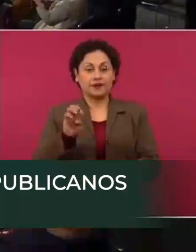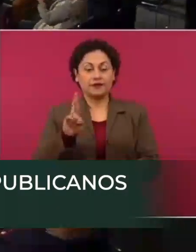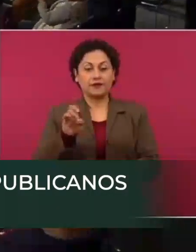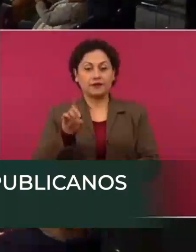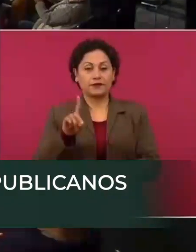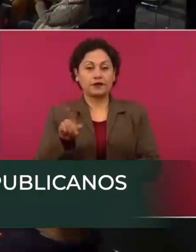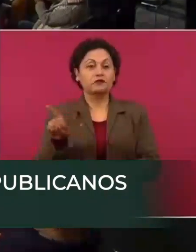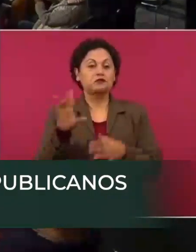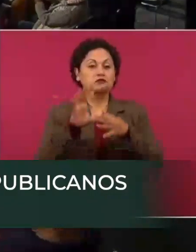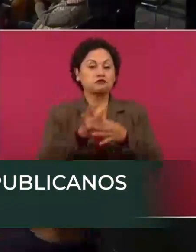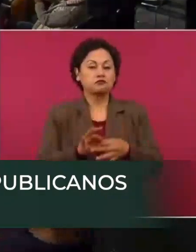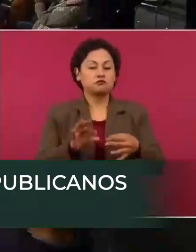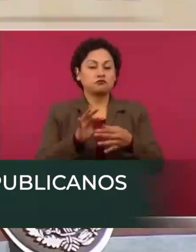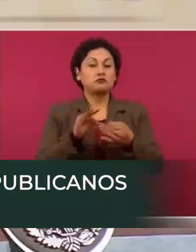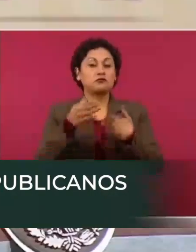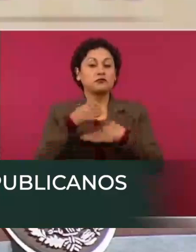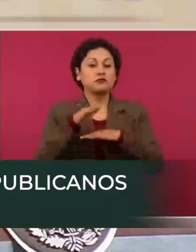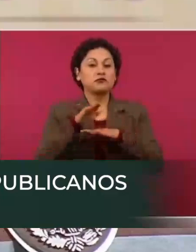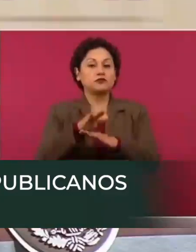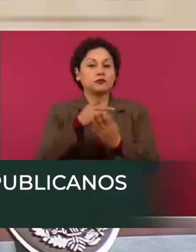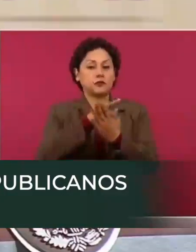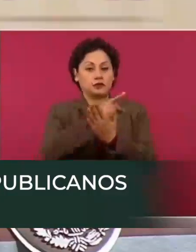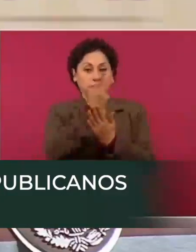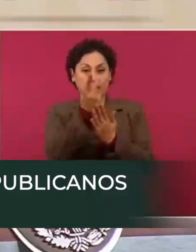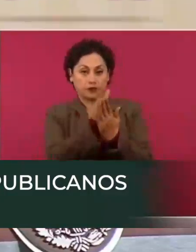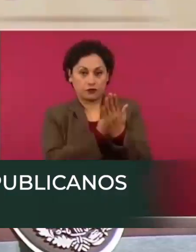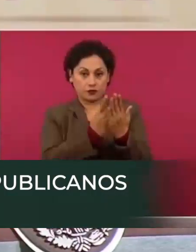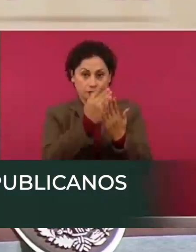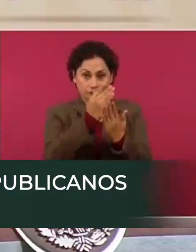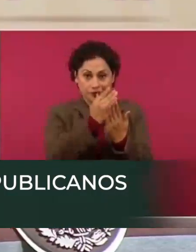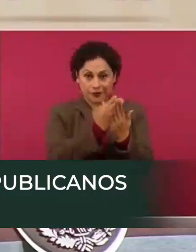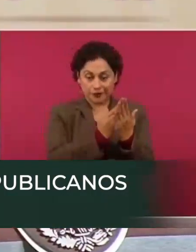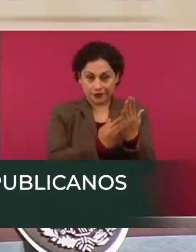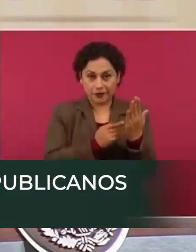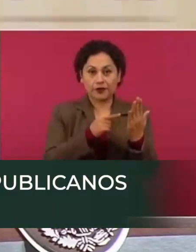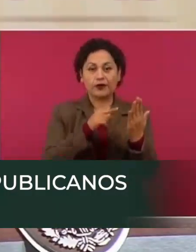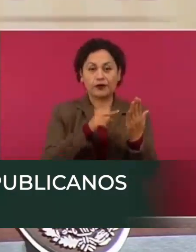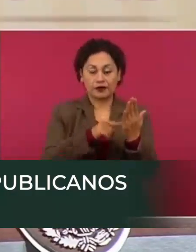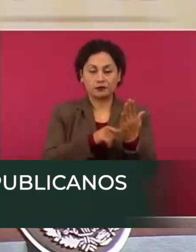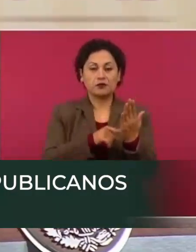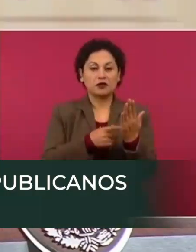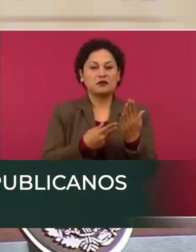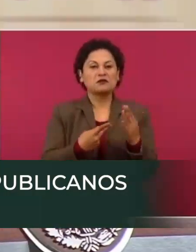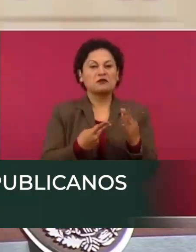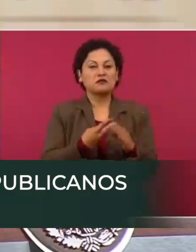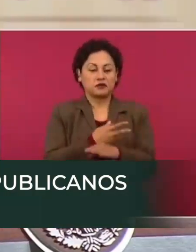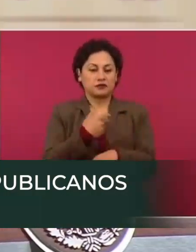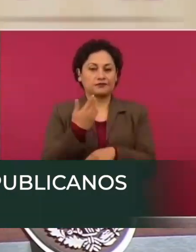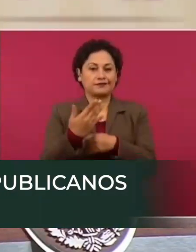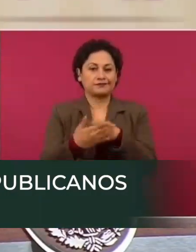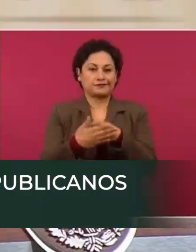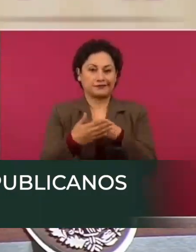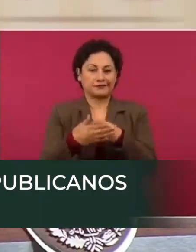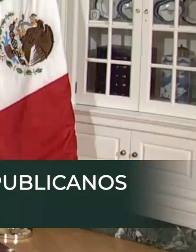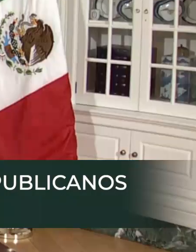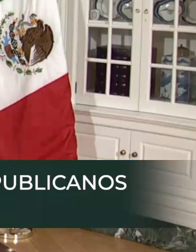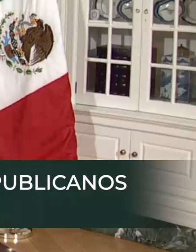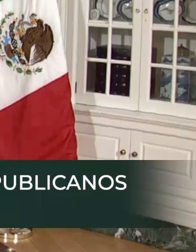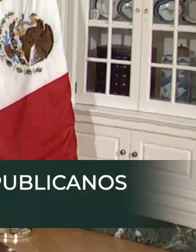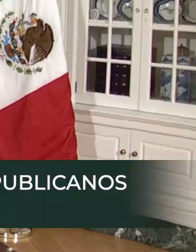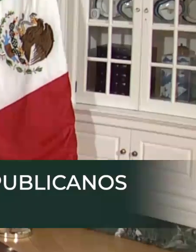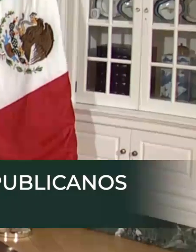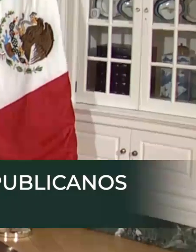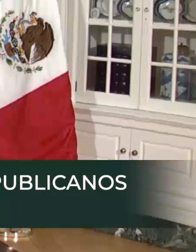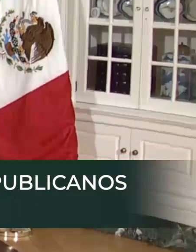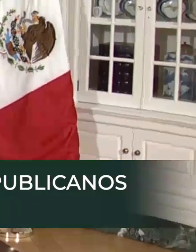que ofenden a México. Además, pidió a diplomáticos presumir golpes de México contra el fentanilo y